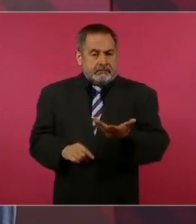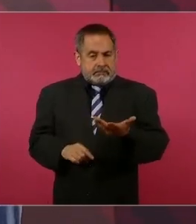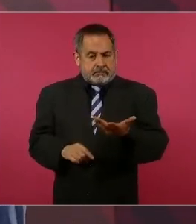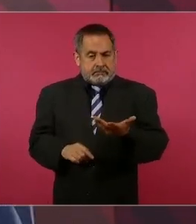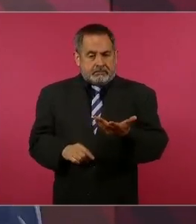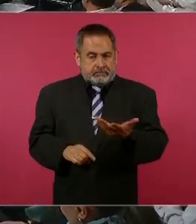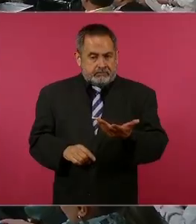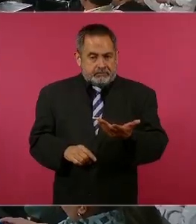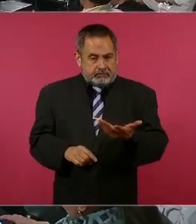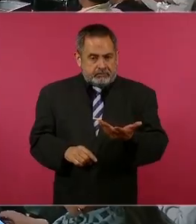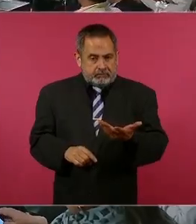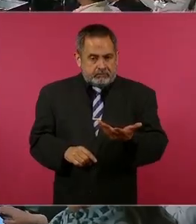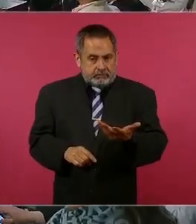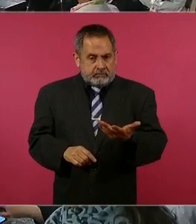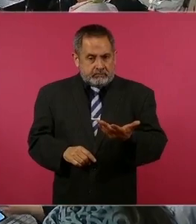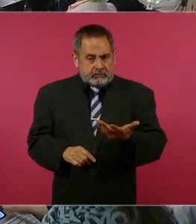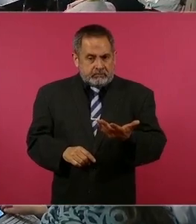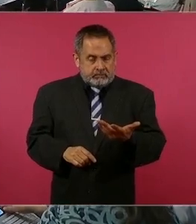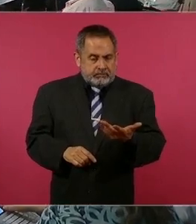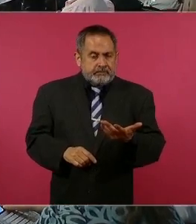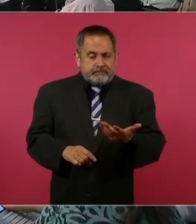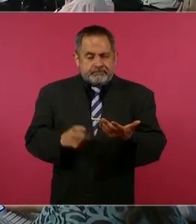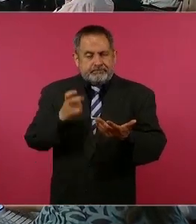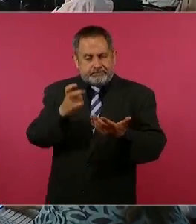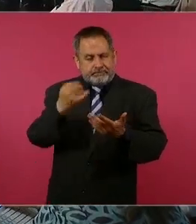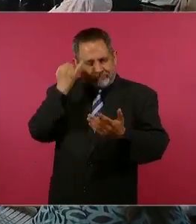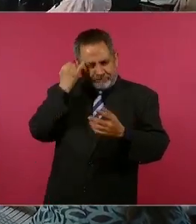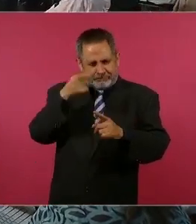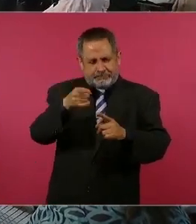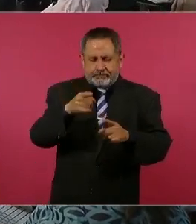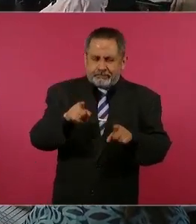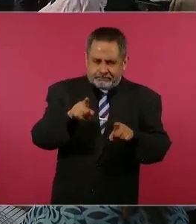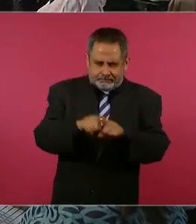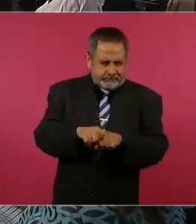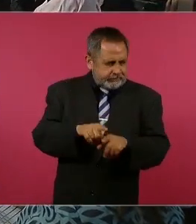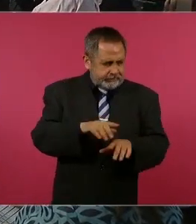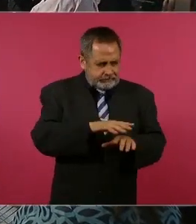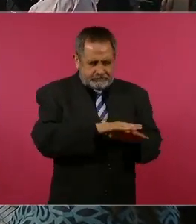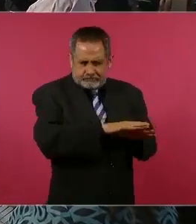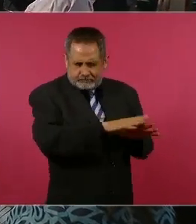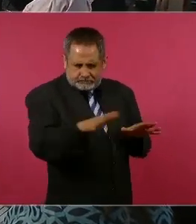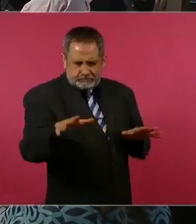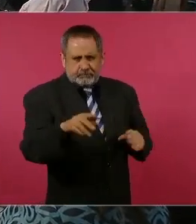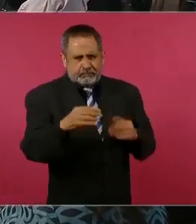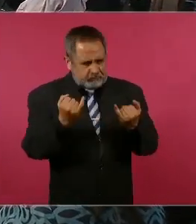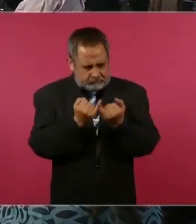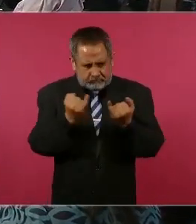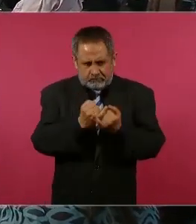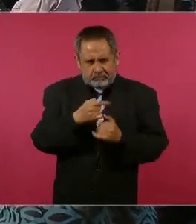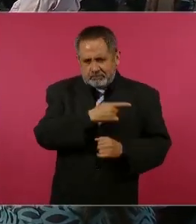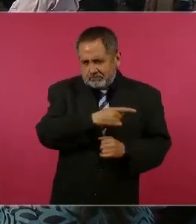en ese marco, repito, general,